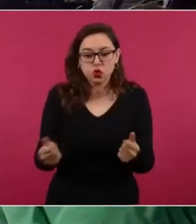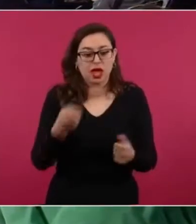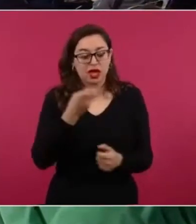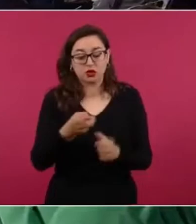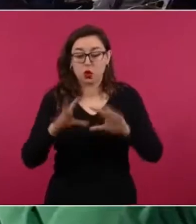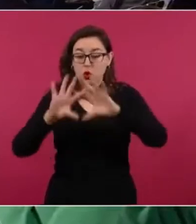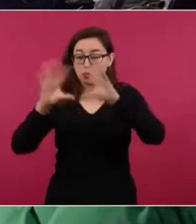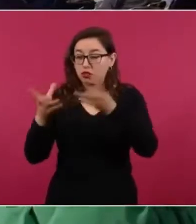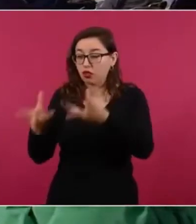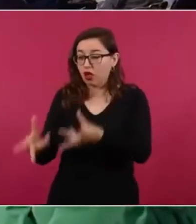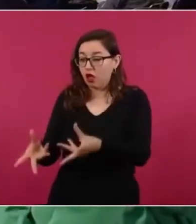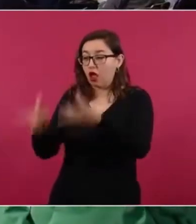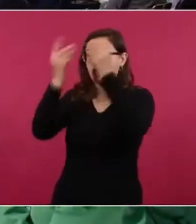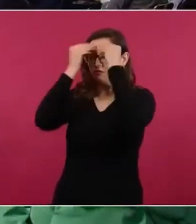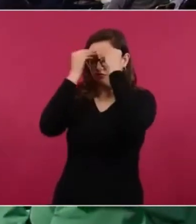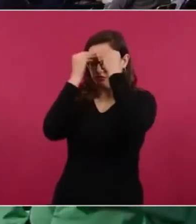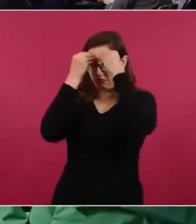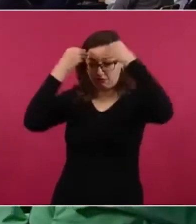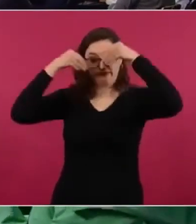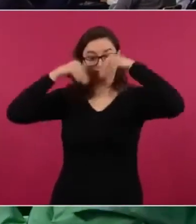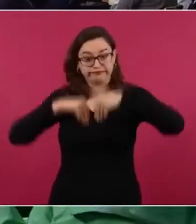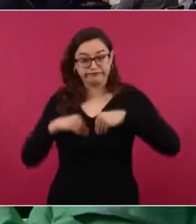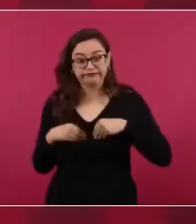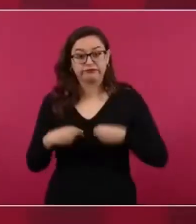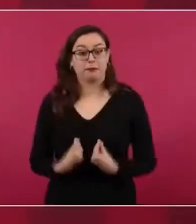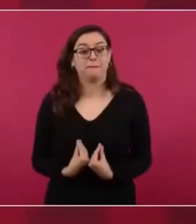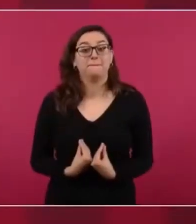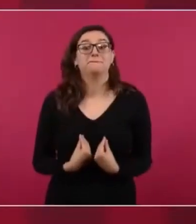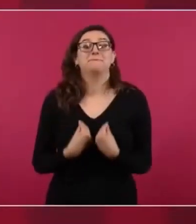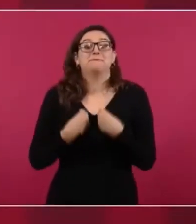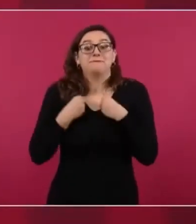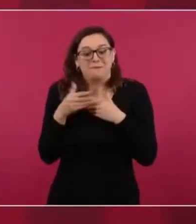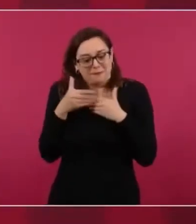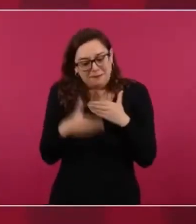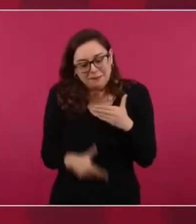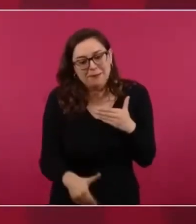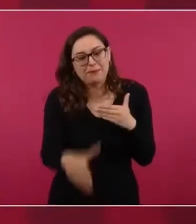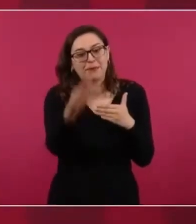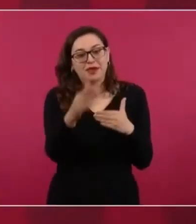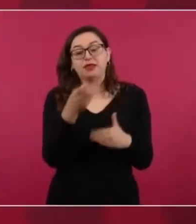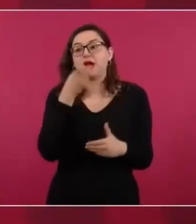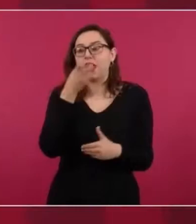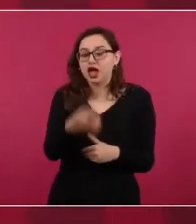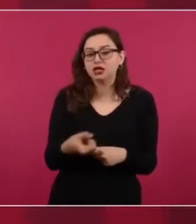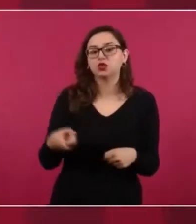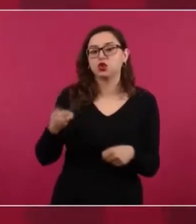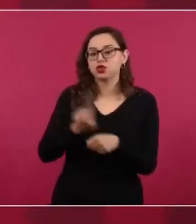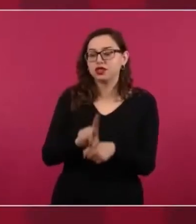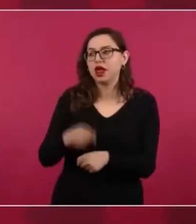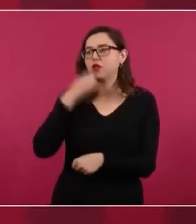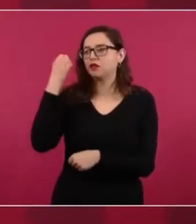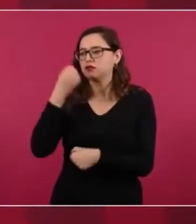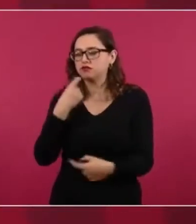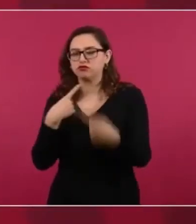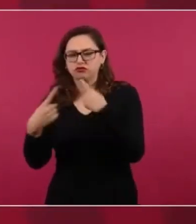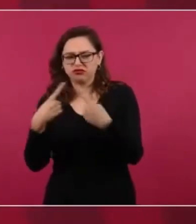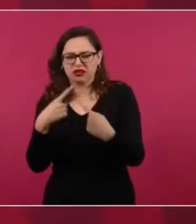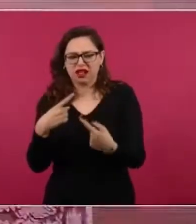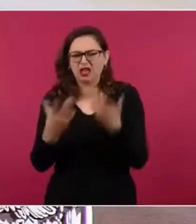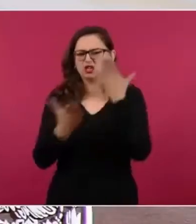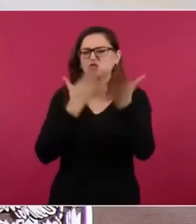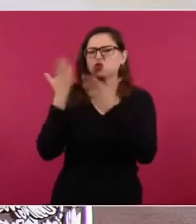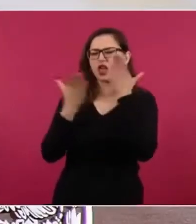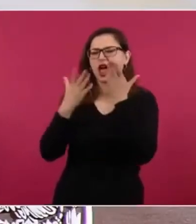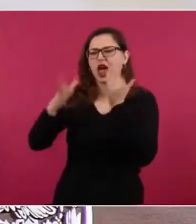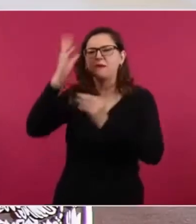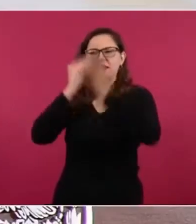aprendido le sirva para su vida cotidiana. Eso es la esencia de las discusiones que se están dando en las escuelas. ¿Para qué estamos